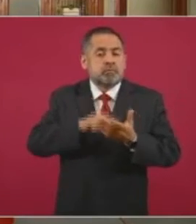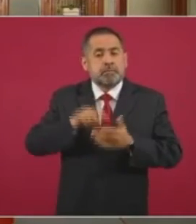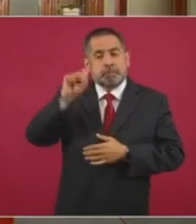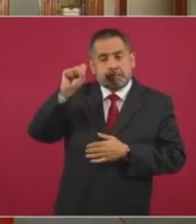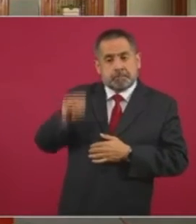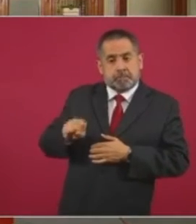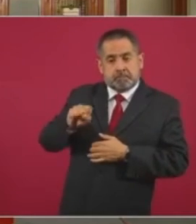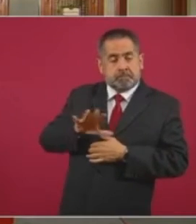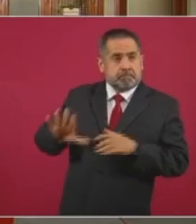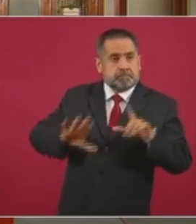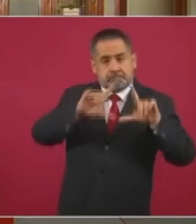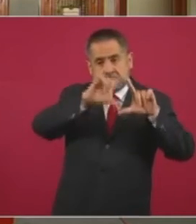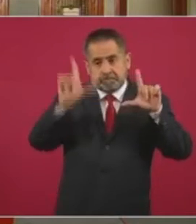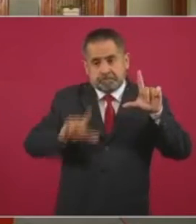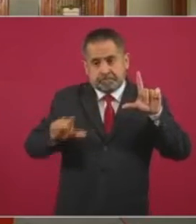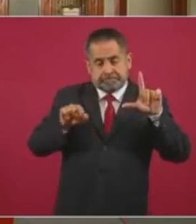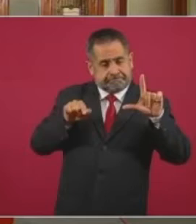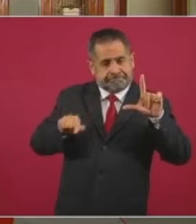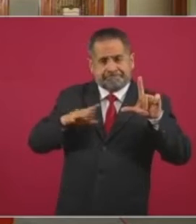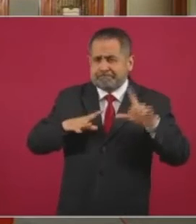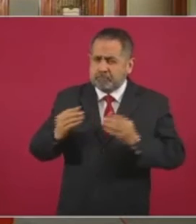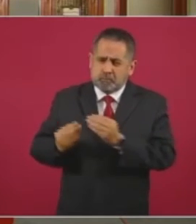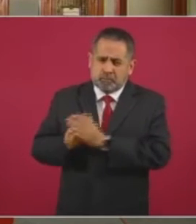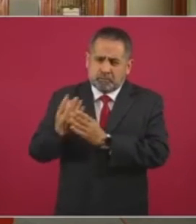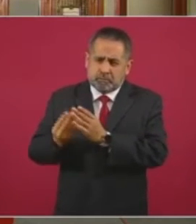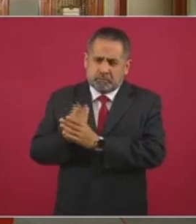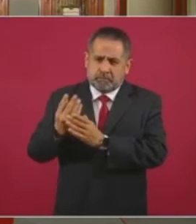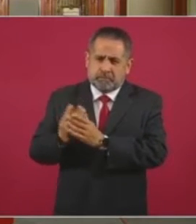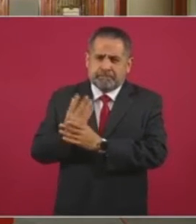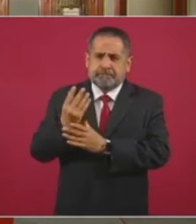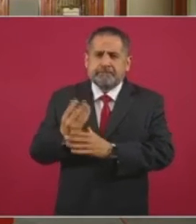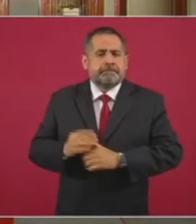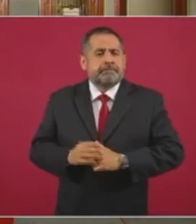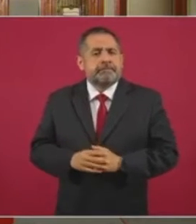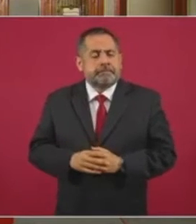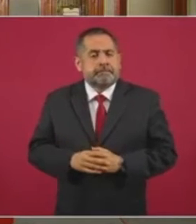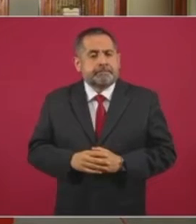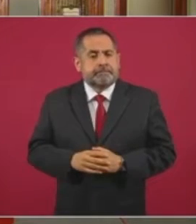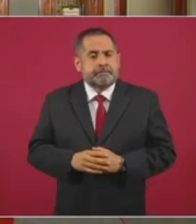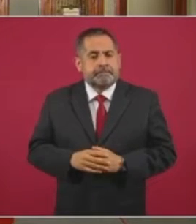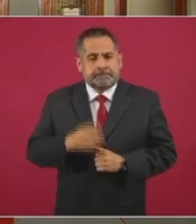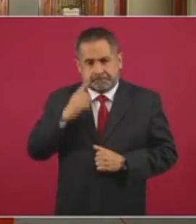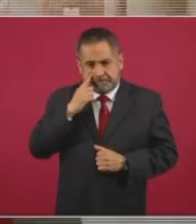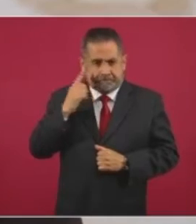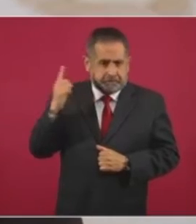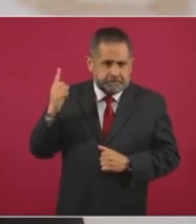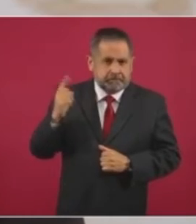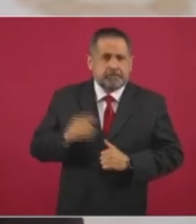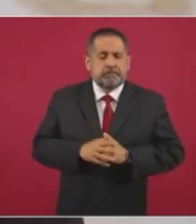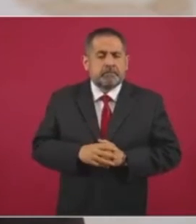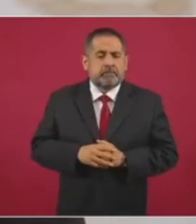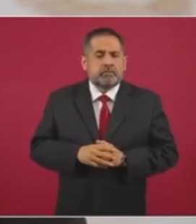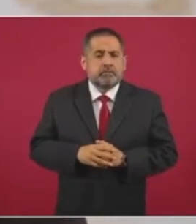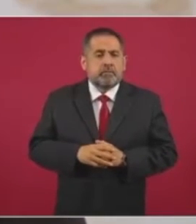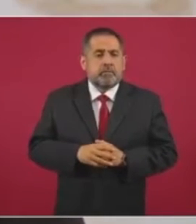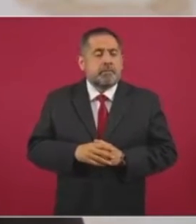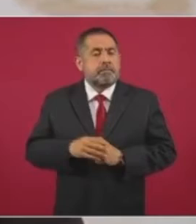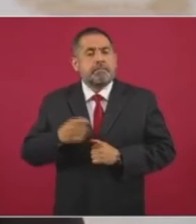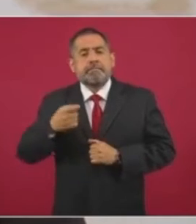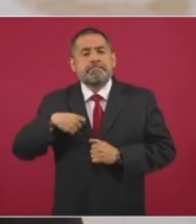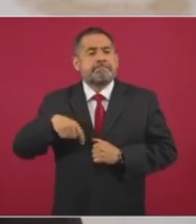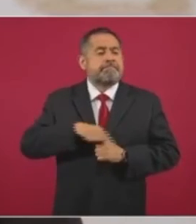del país. Si me pasas la siguiente. Y este es el siguiente elemento. Cuando nosotros hablábamos